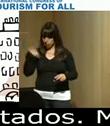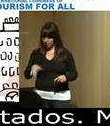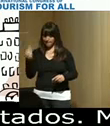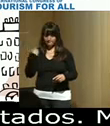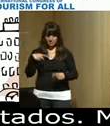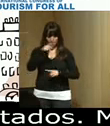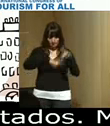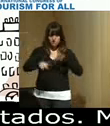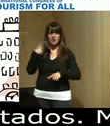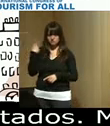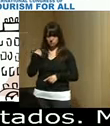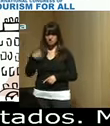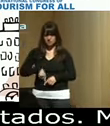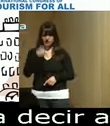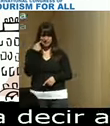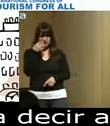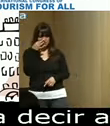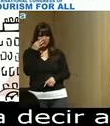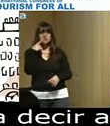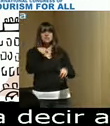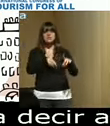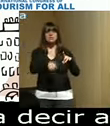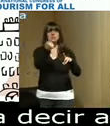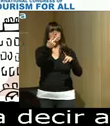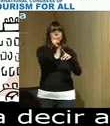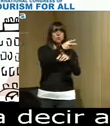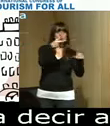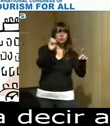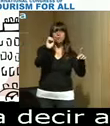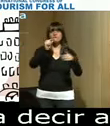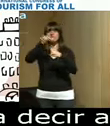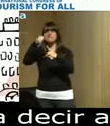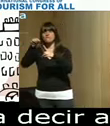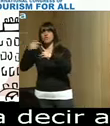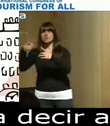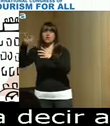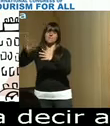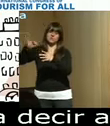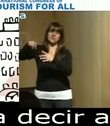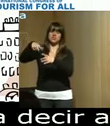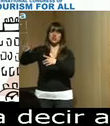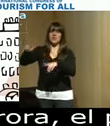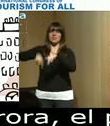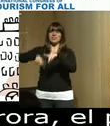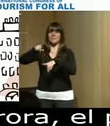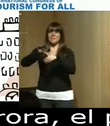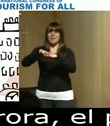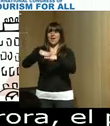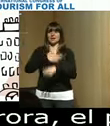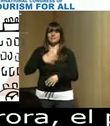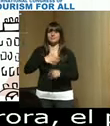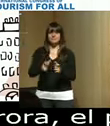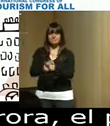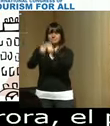también que yo veo a la hora de distinguir cuál es una conclusión o cuál es un factor más determinante o menos a la hora de indicar o incrementar la